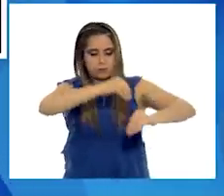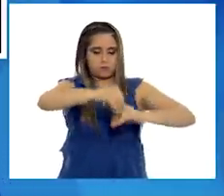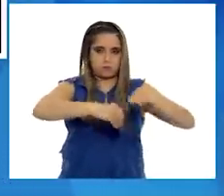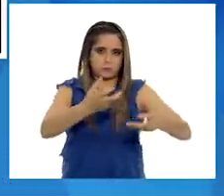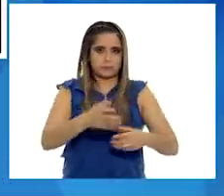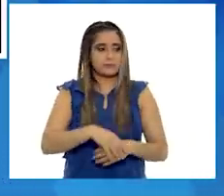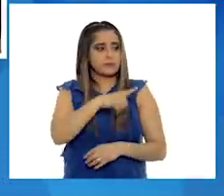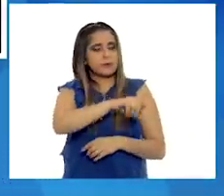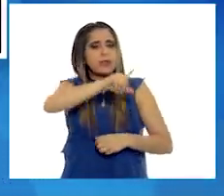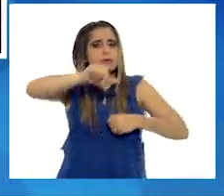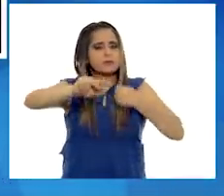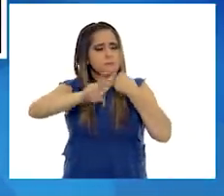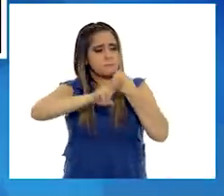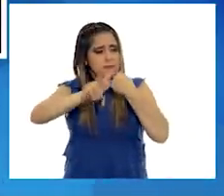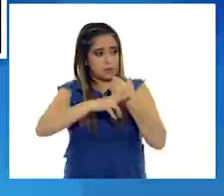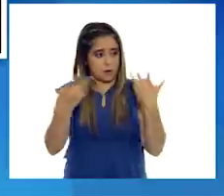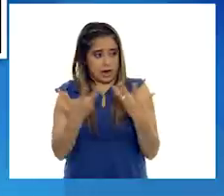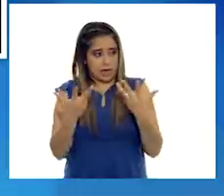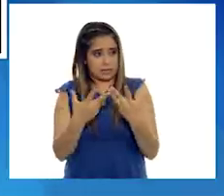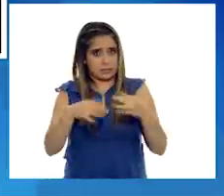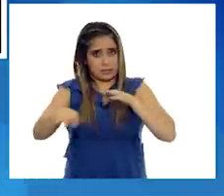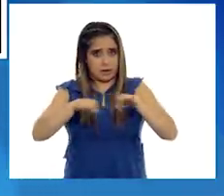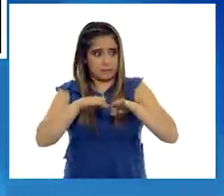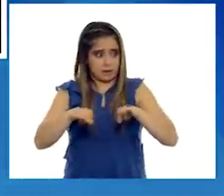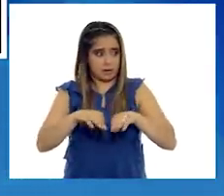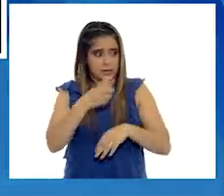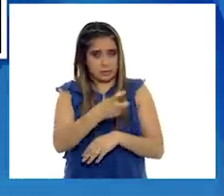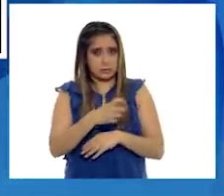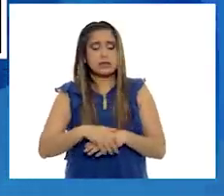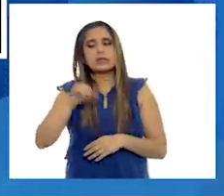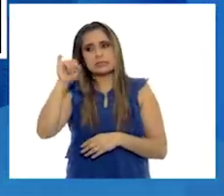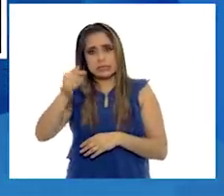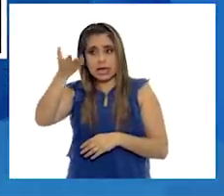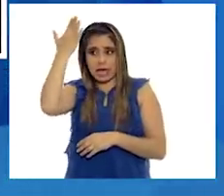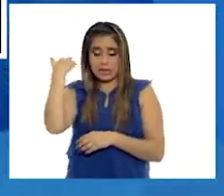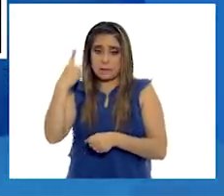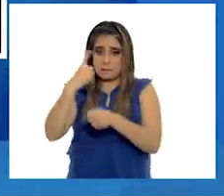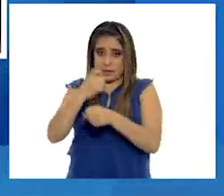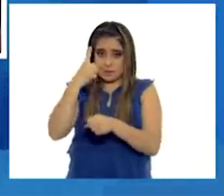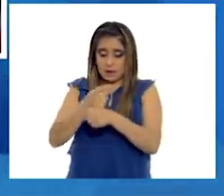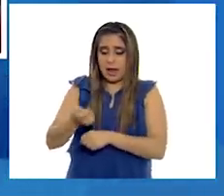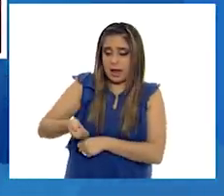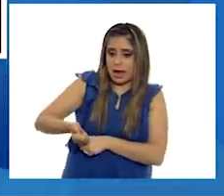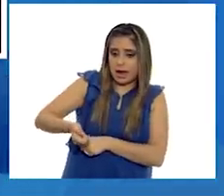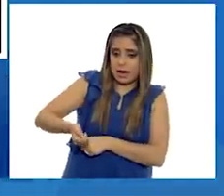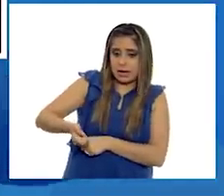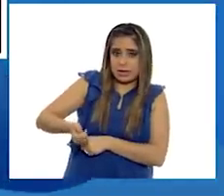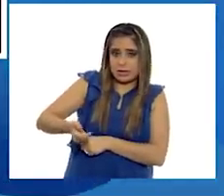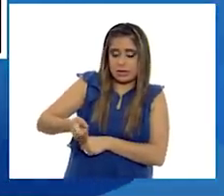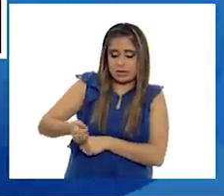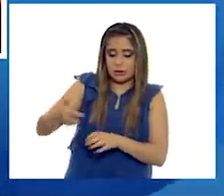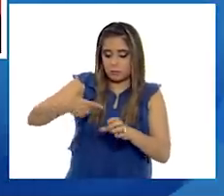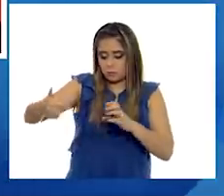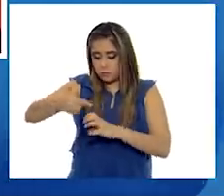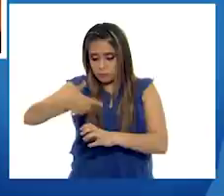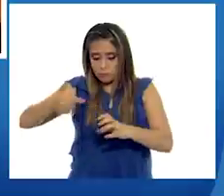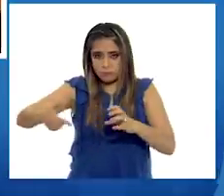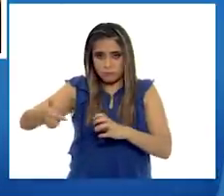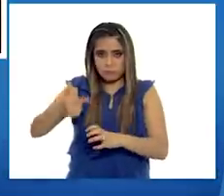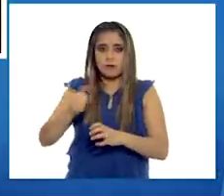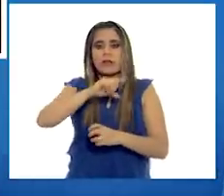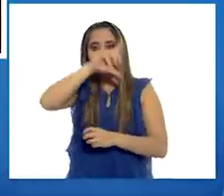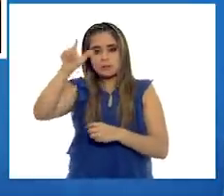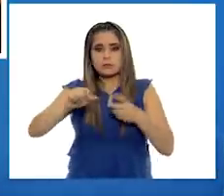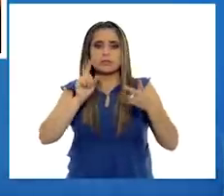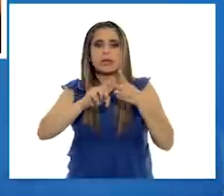vidrio directamente, ¿no? Ah, sí, después le digo a usted que empezamos a trabajar con mechones de